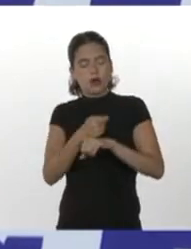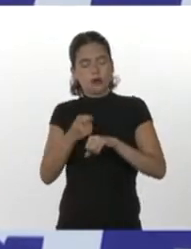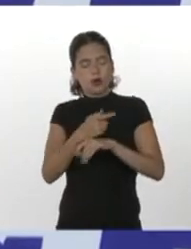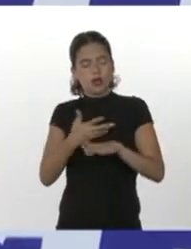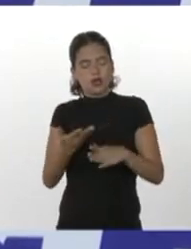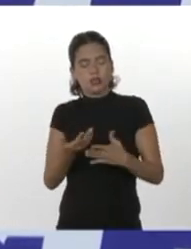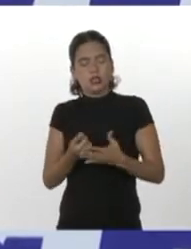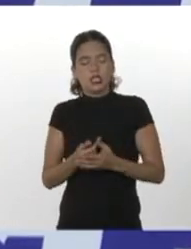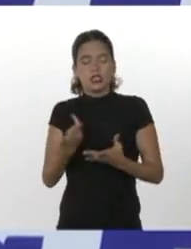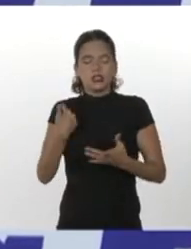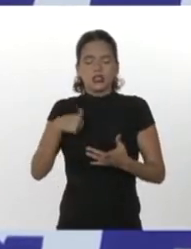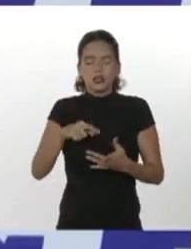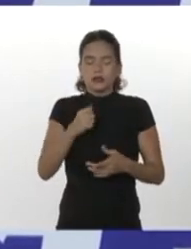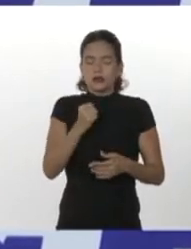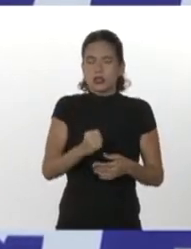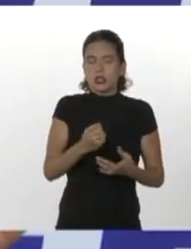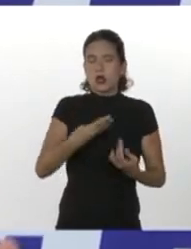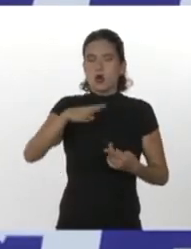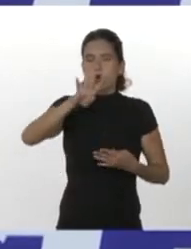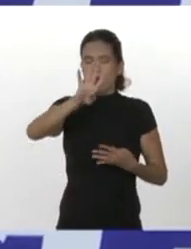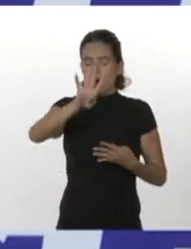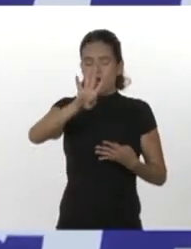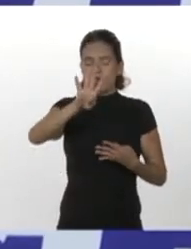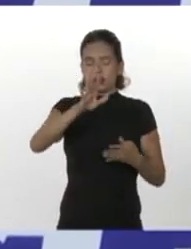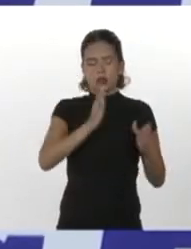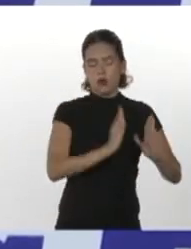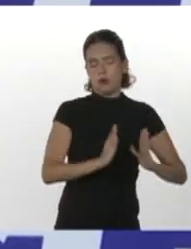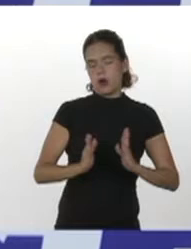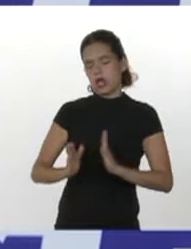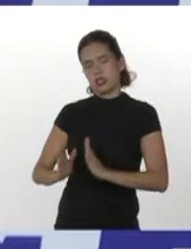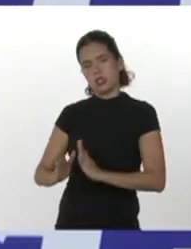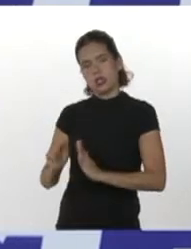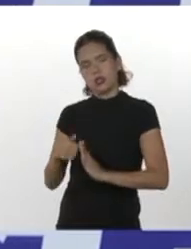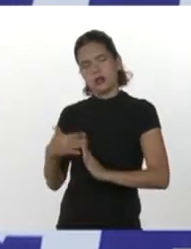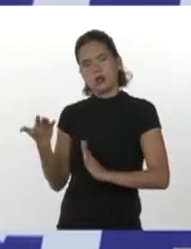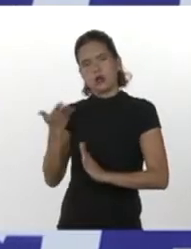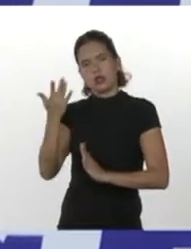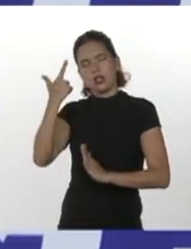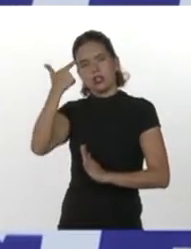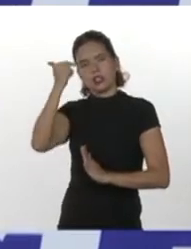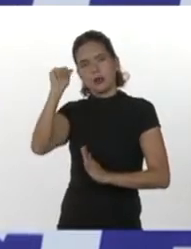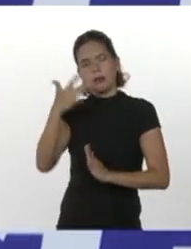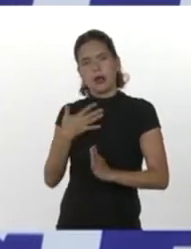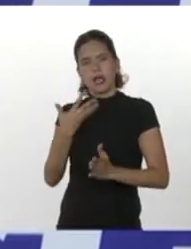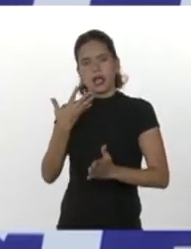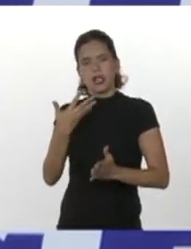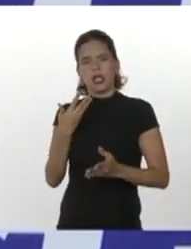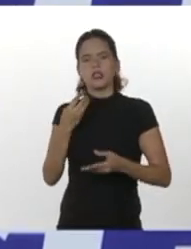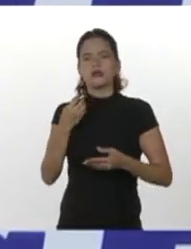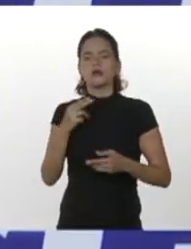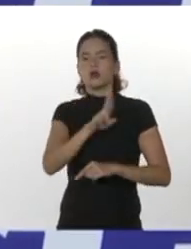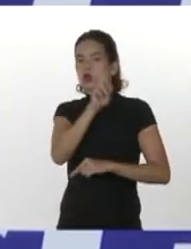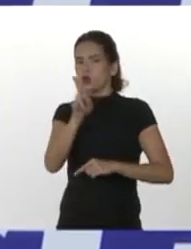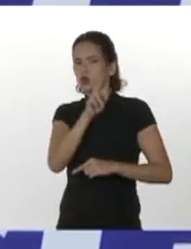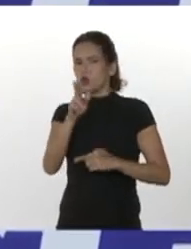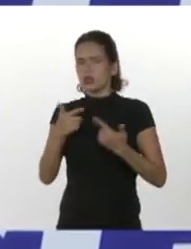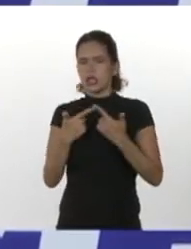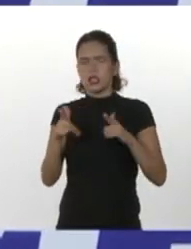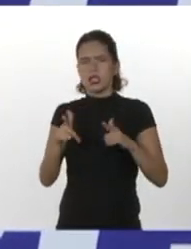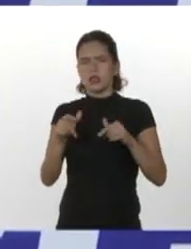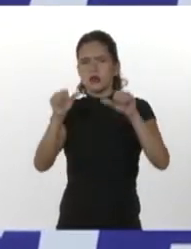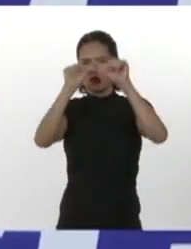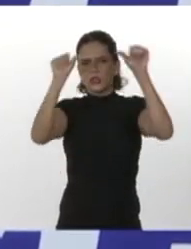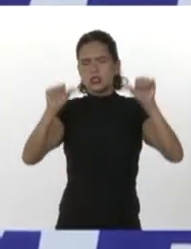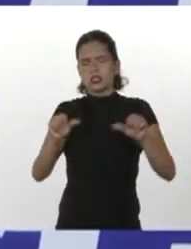¿verdad?, en 4 componentes fundamentales para ejercer y para vivir en un